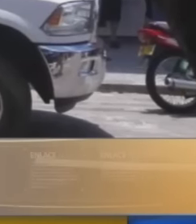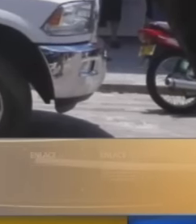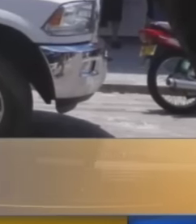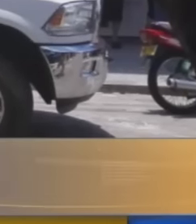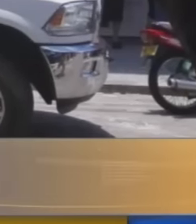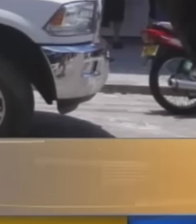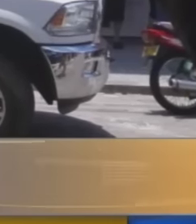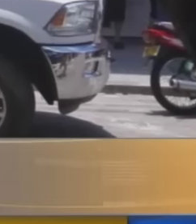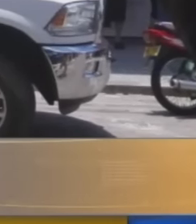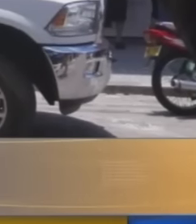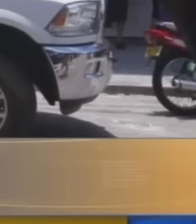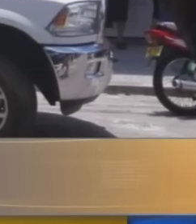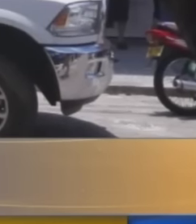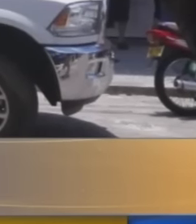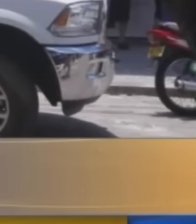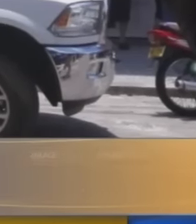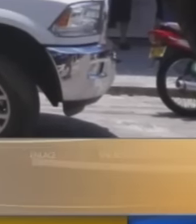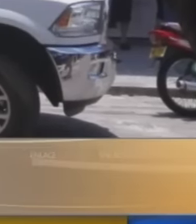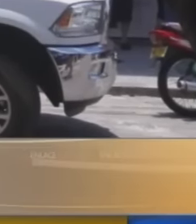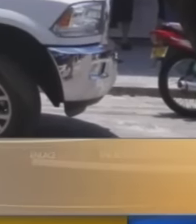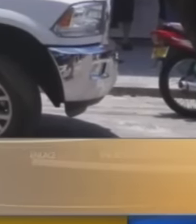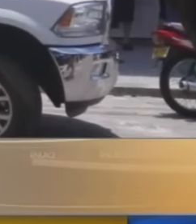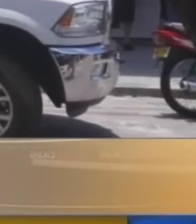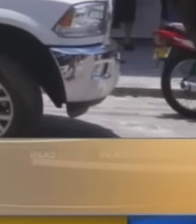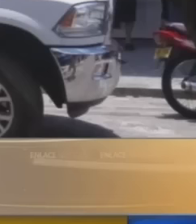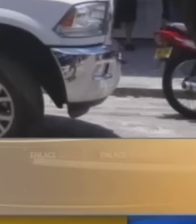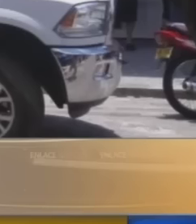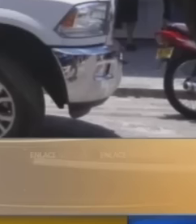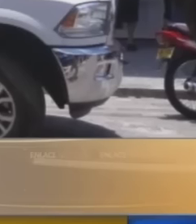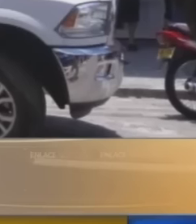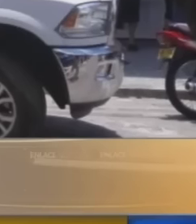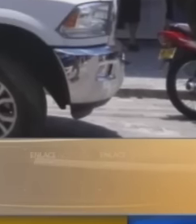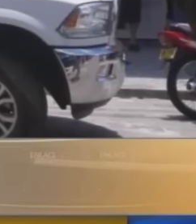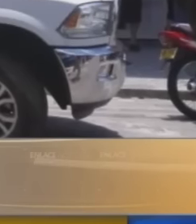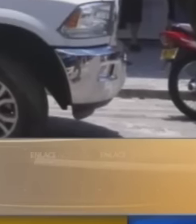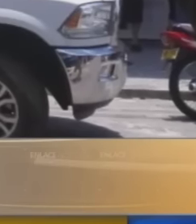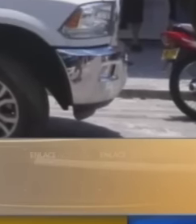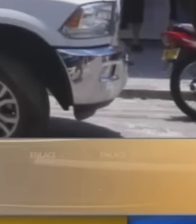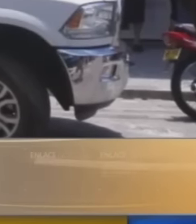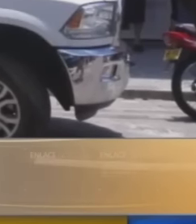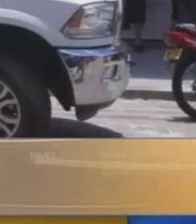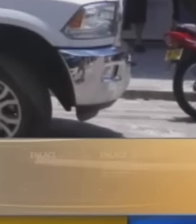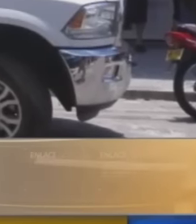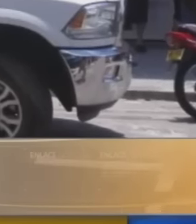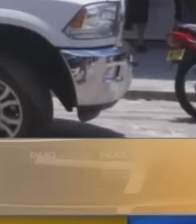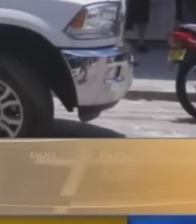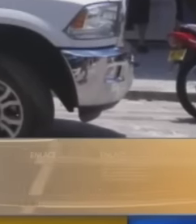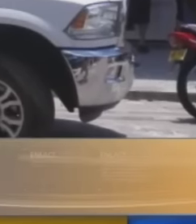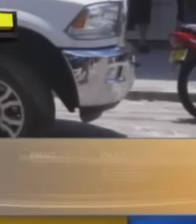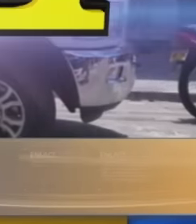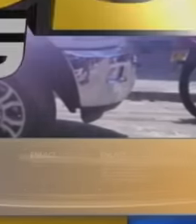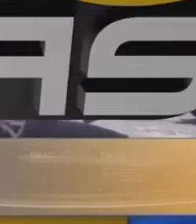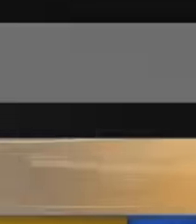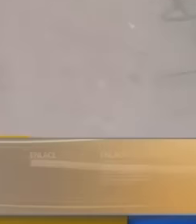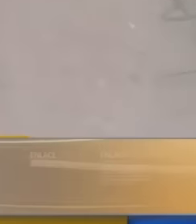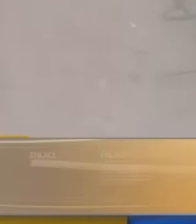ver. En el barrio Pueblo Nuevo, una persona se quitó la vida en la mañana de este lunes. La víctima respondía el nombre de Saúl Ospina, al parecer